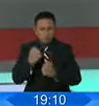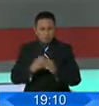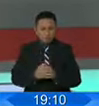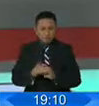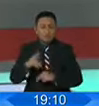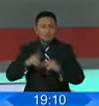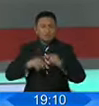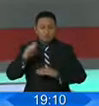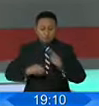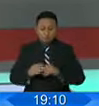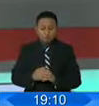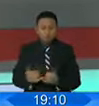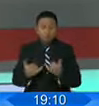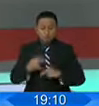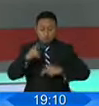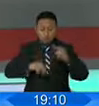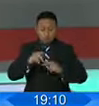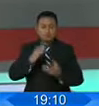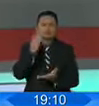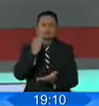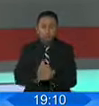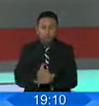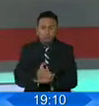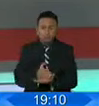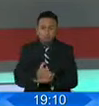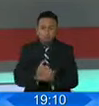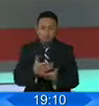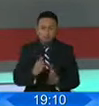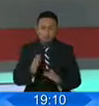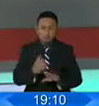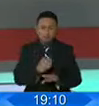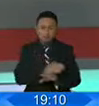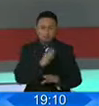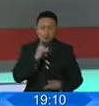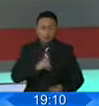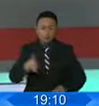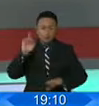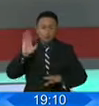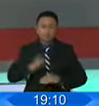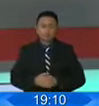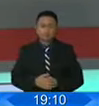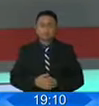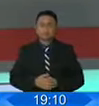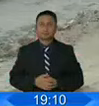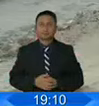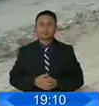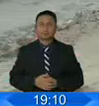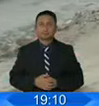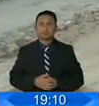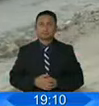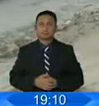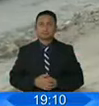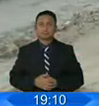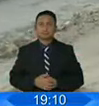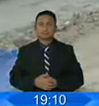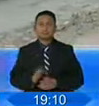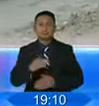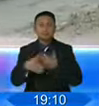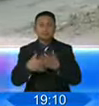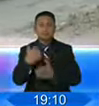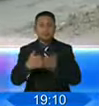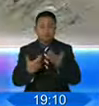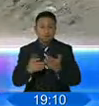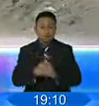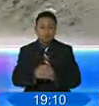que se detuvo la construcción del polémico muro en la zona como parte de un acuerdo conjunto. Tras la tensión